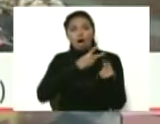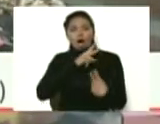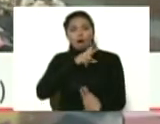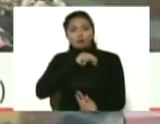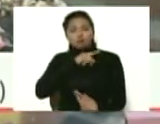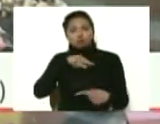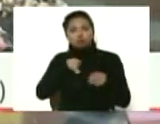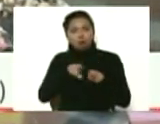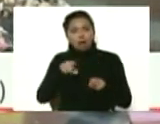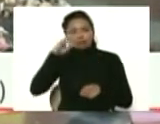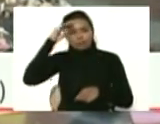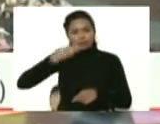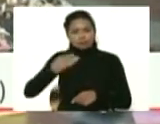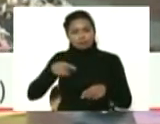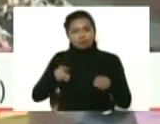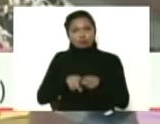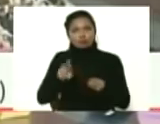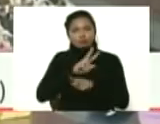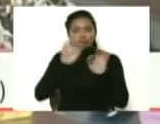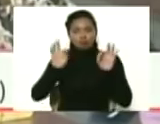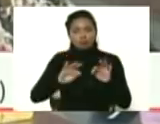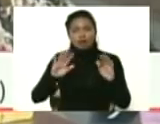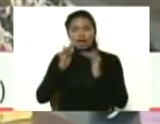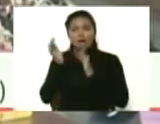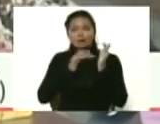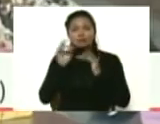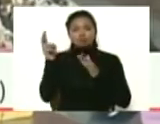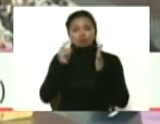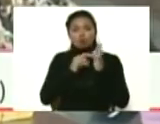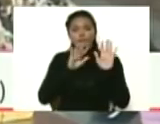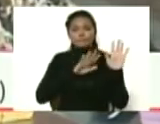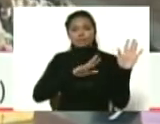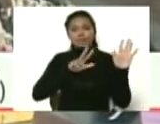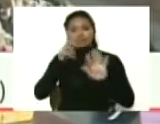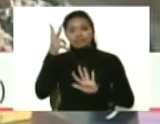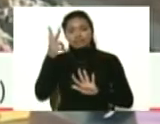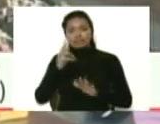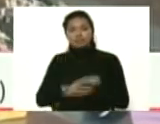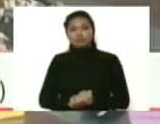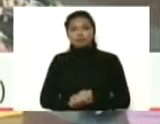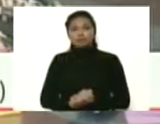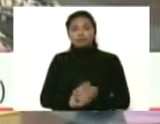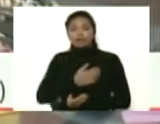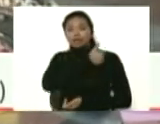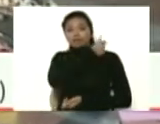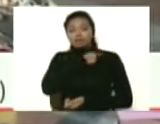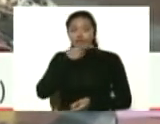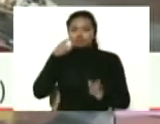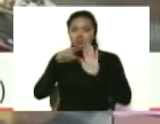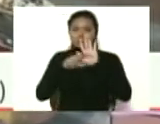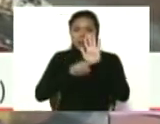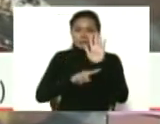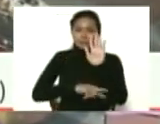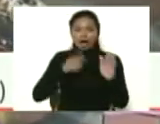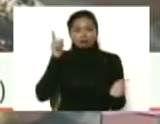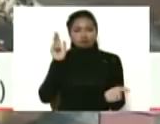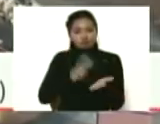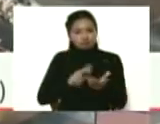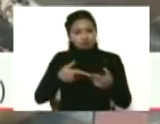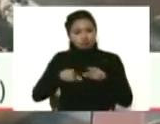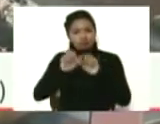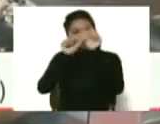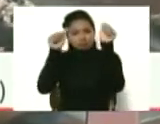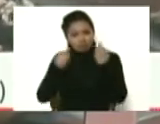de milicia en el abril del 2013. Mi comandante en jefe, cumpliendo las instrucciones del